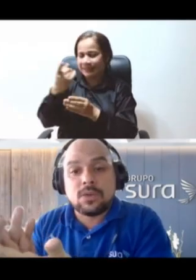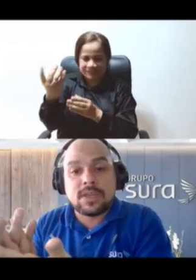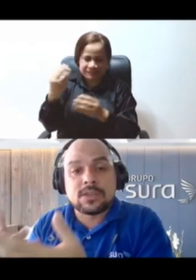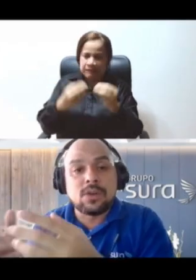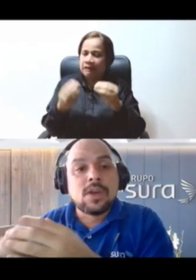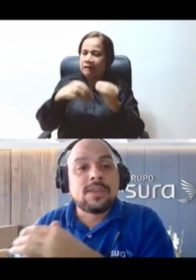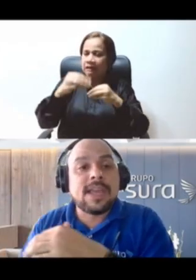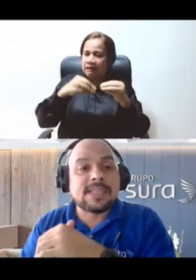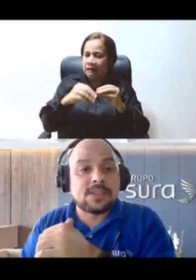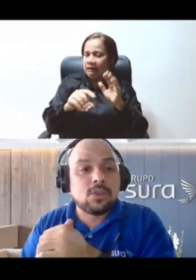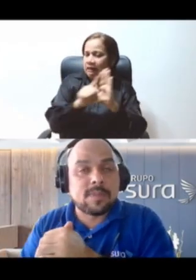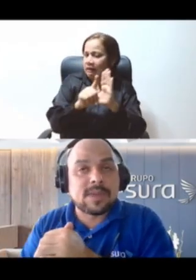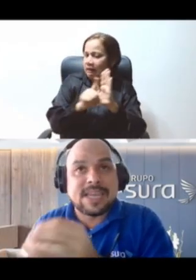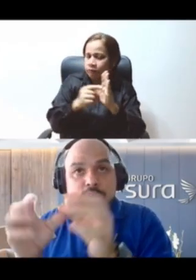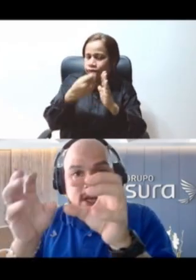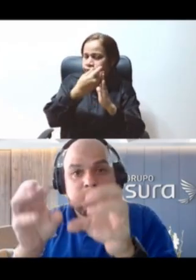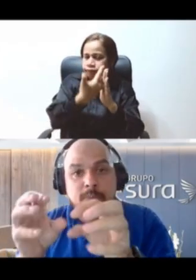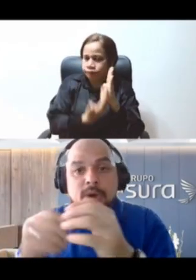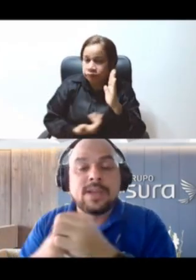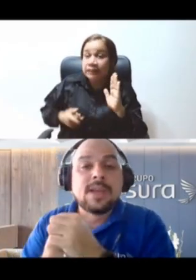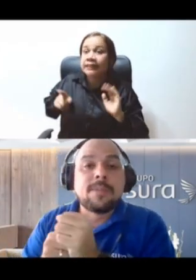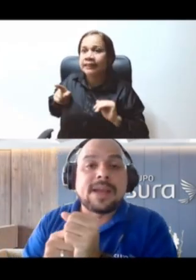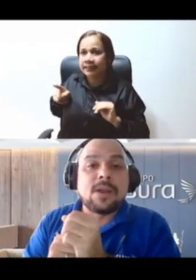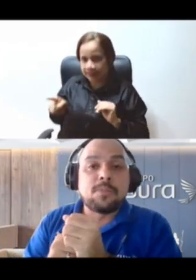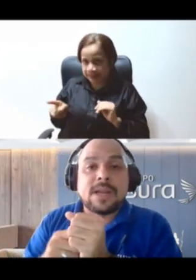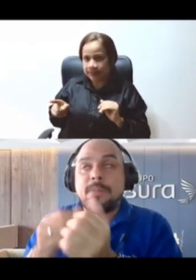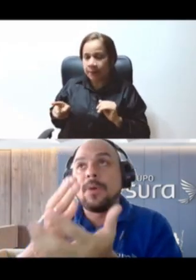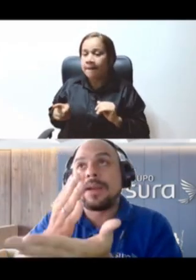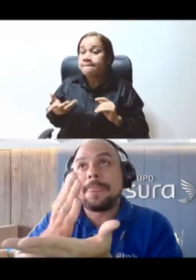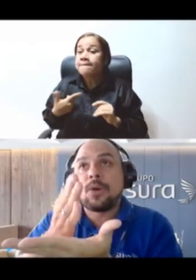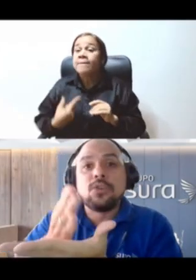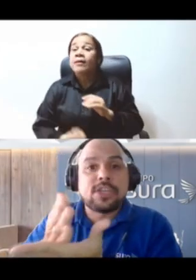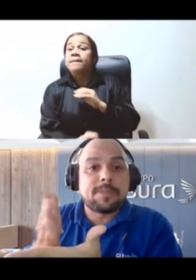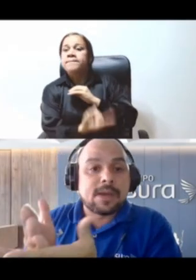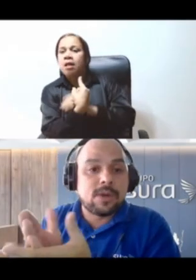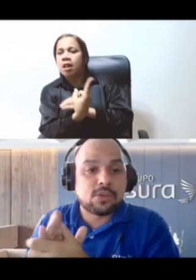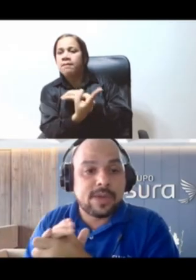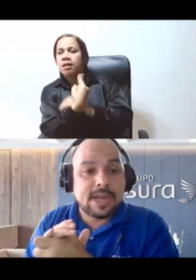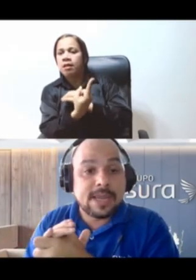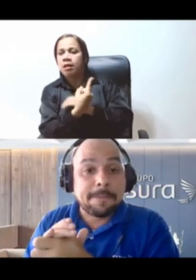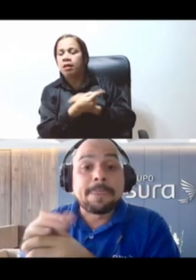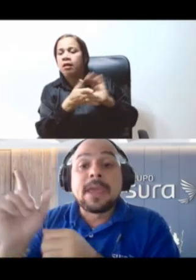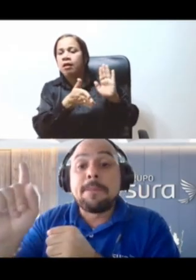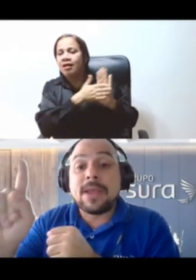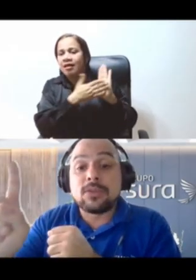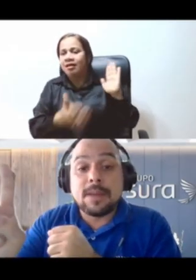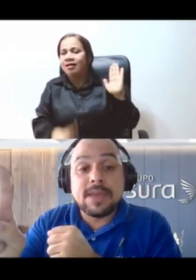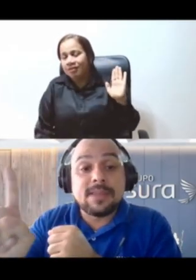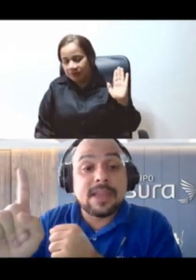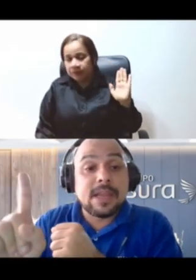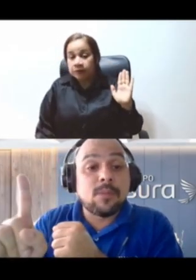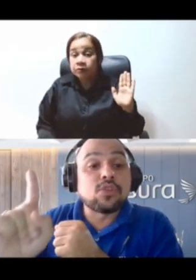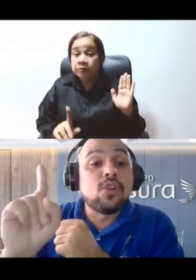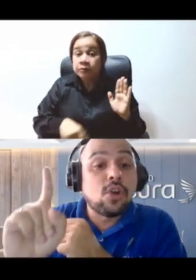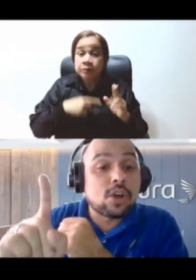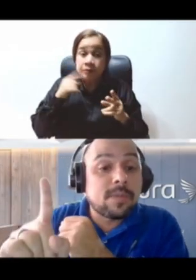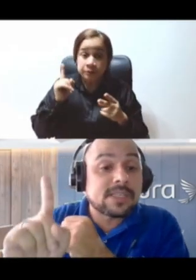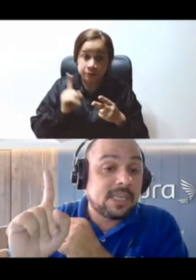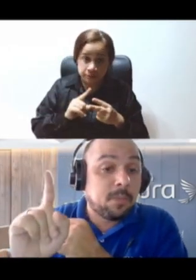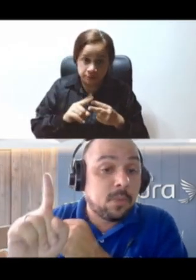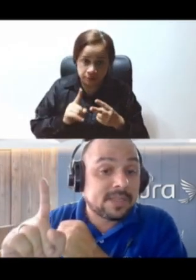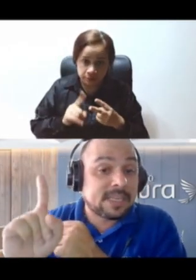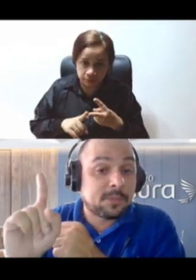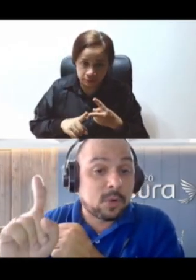es todo ese contexto de esas normas que nos imponen para poder conservar una soberanía. Pero también